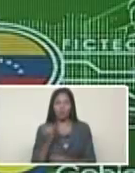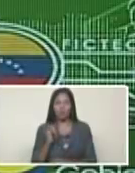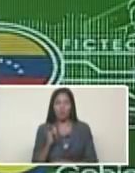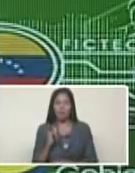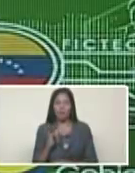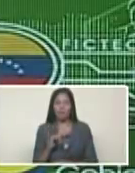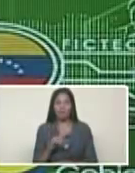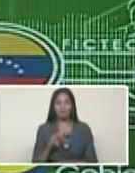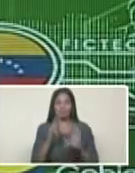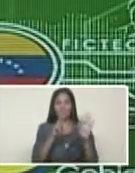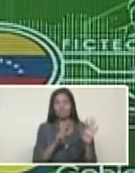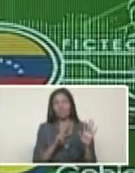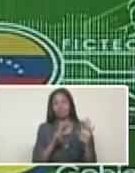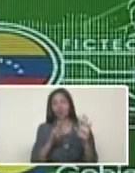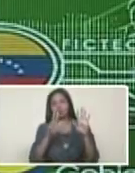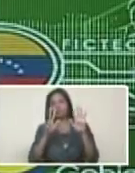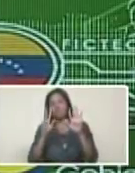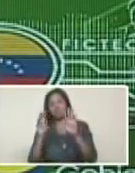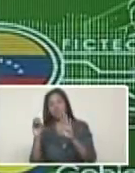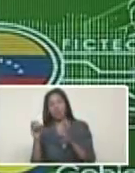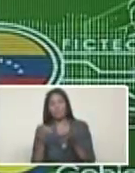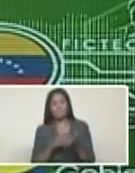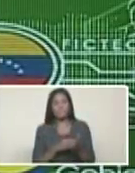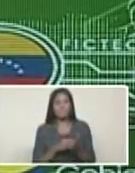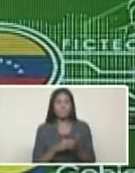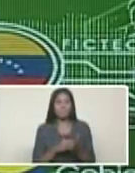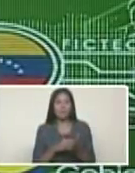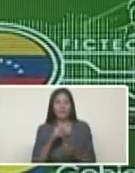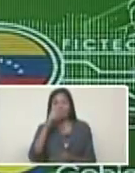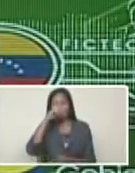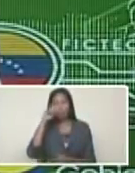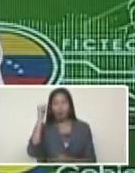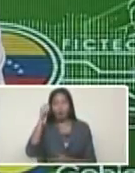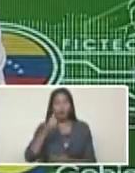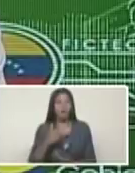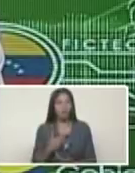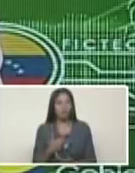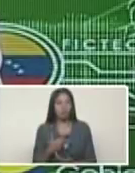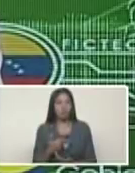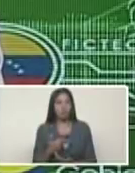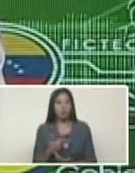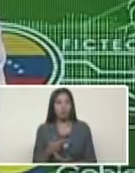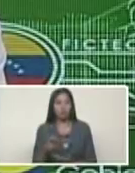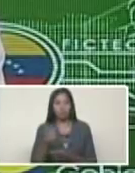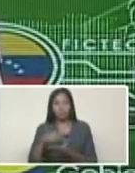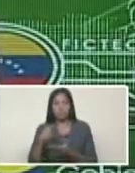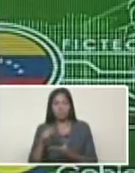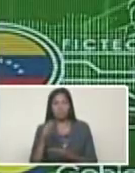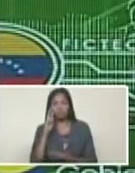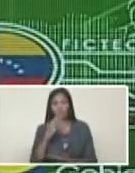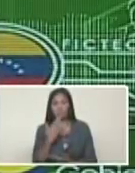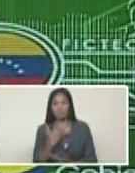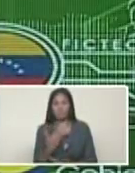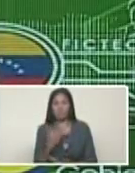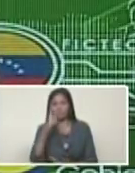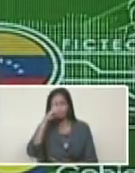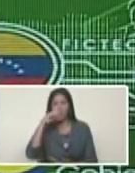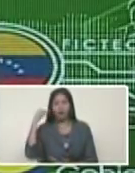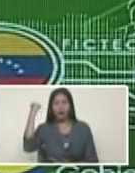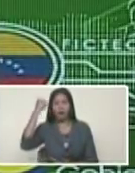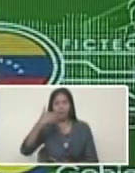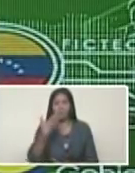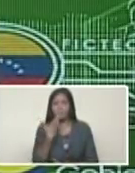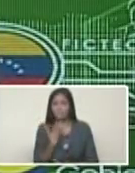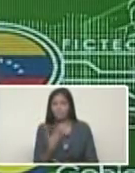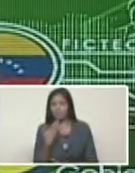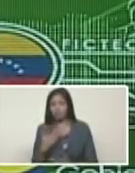de 780 mil unidades anuales de uniformes militares. Esto es lo que yo estoy pidiendo de hace años.